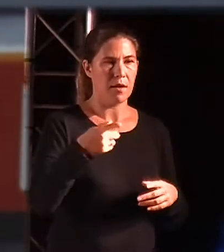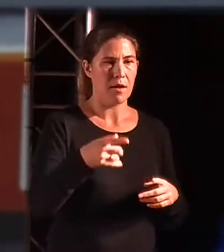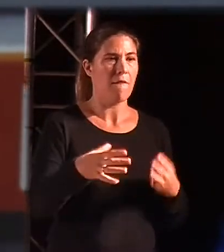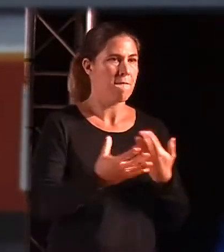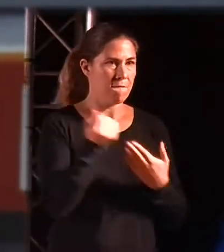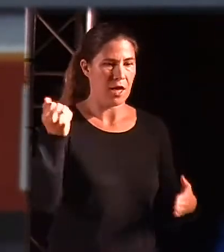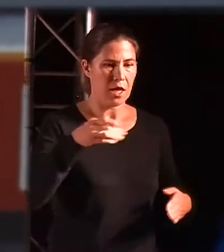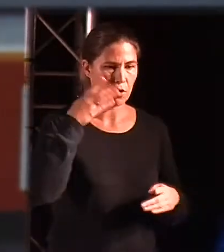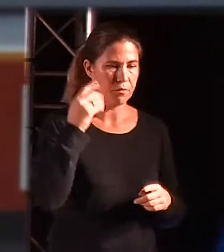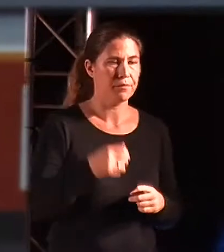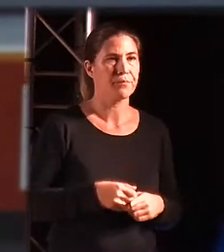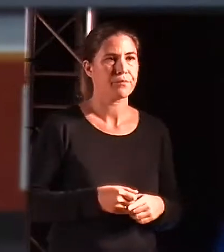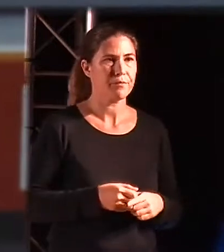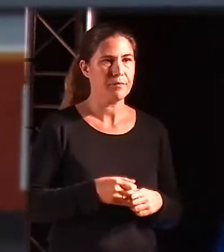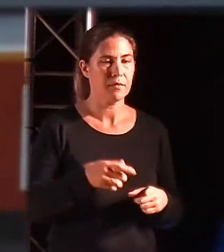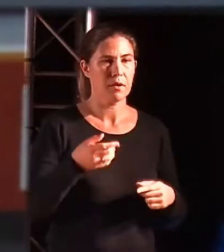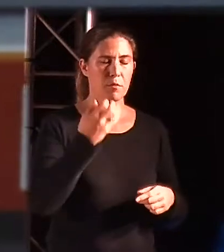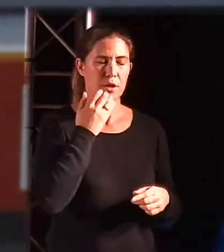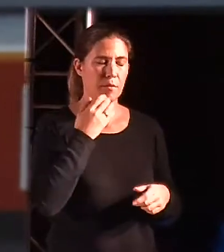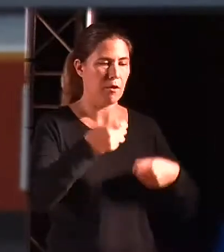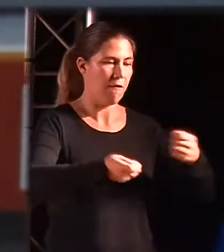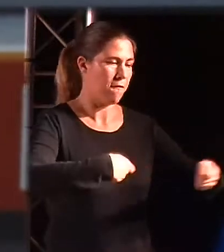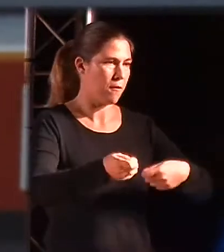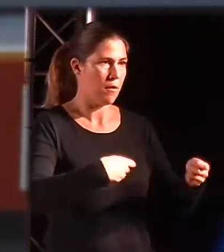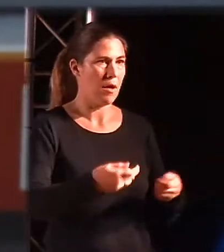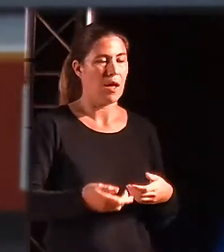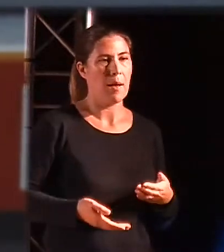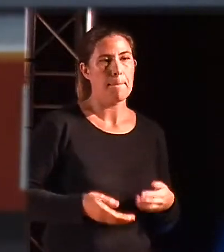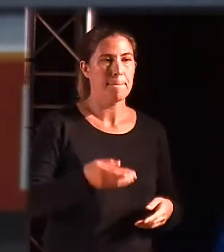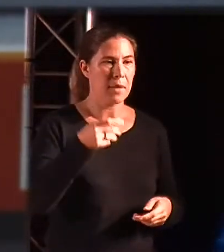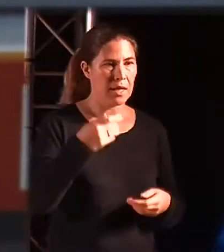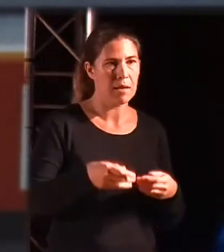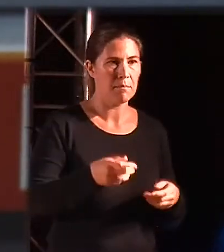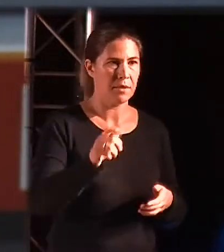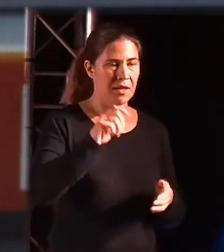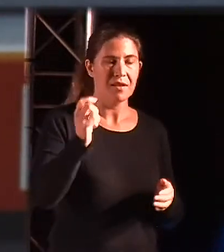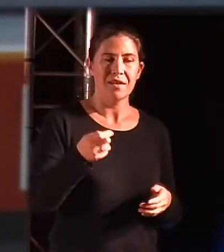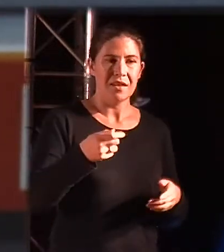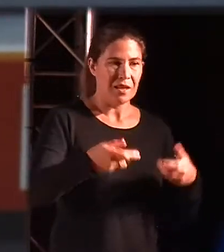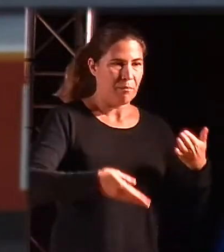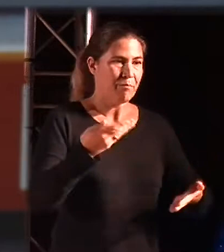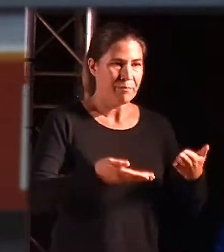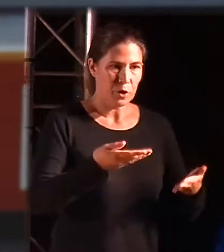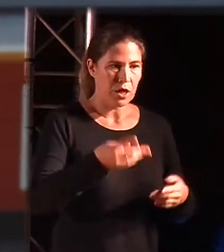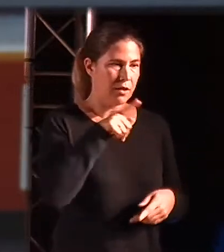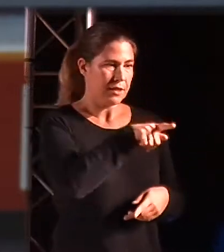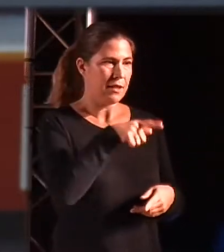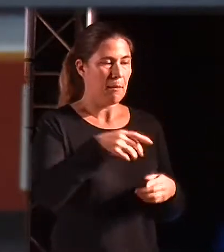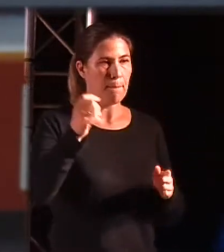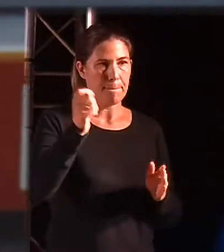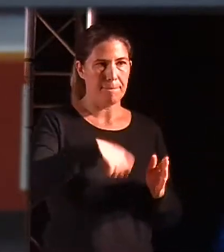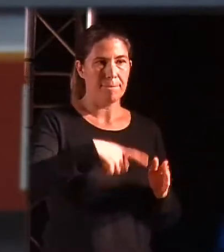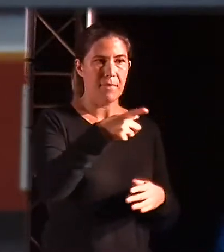a error. Entonces estás haciendo la compra y vas mirando el precio por kilo, de repente te ponen el precio por unidad y dices, ah, este que es más barato, y